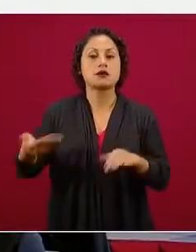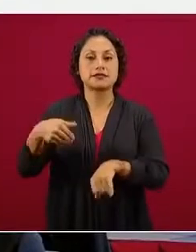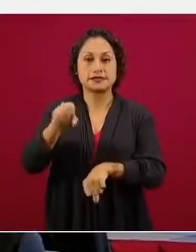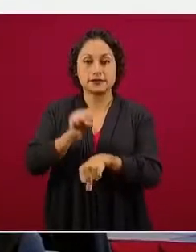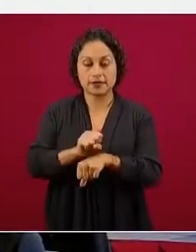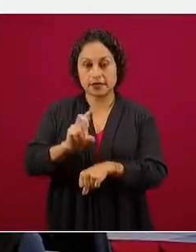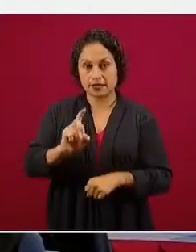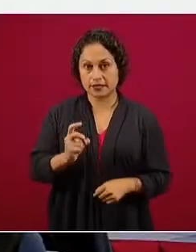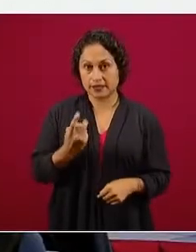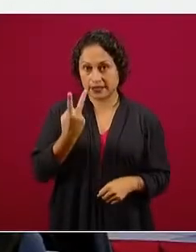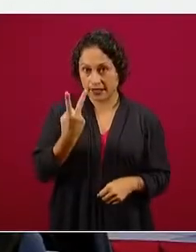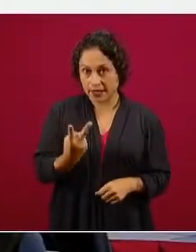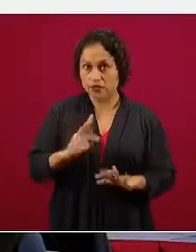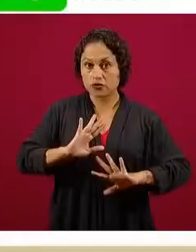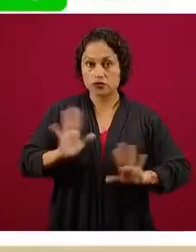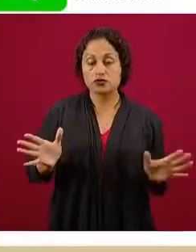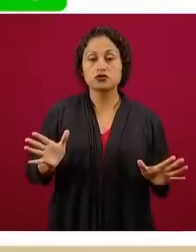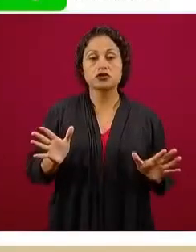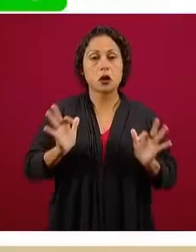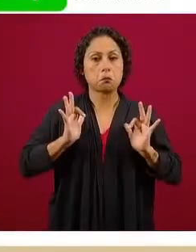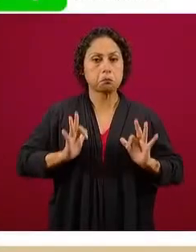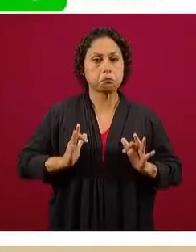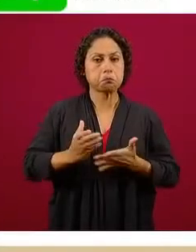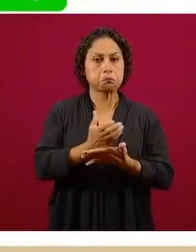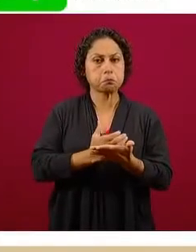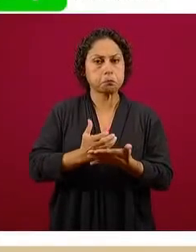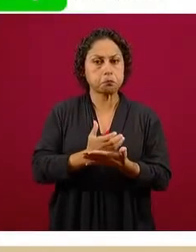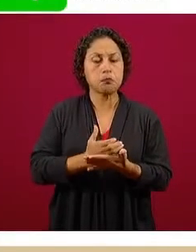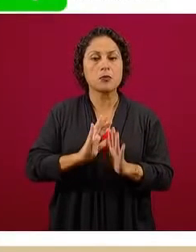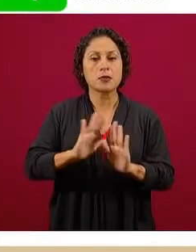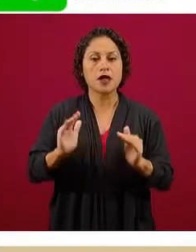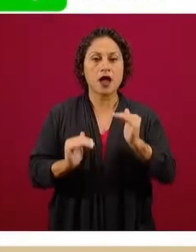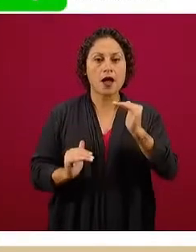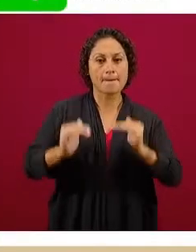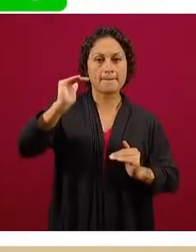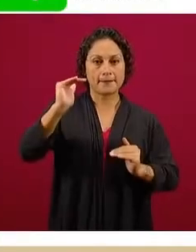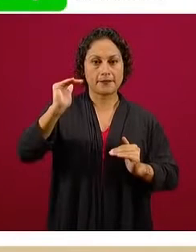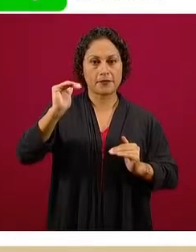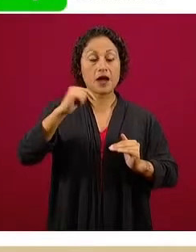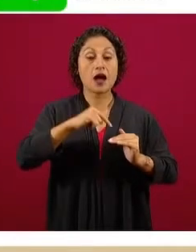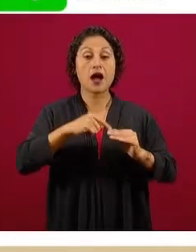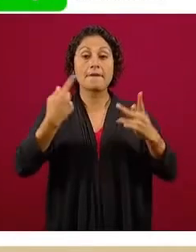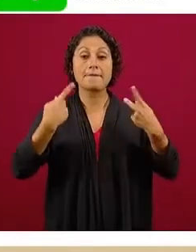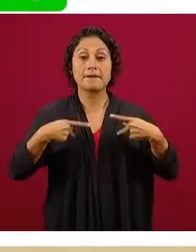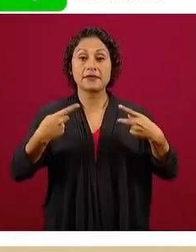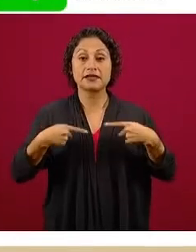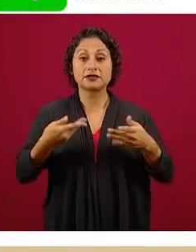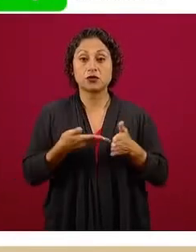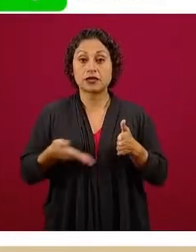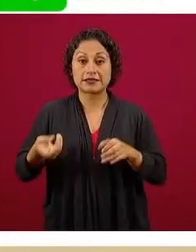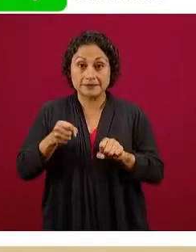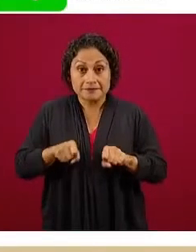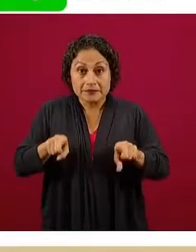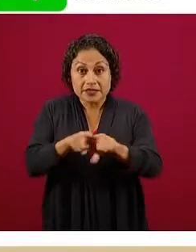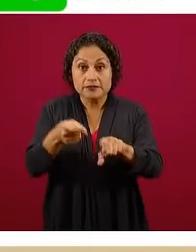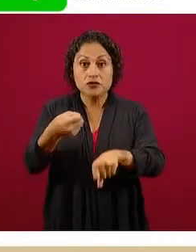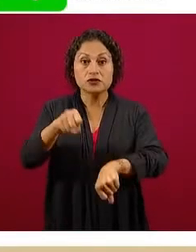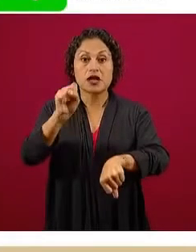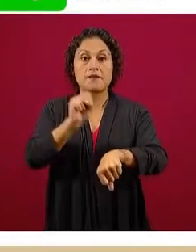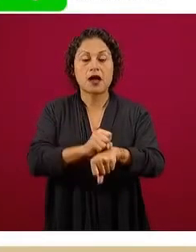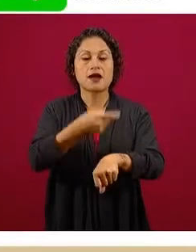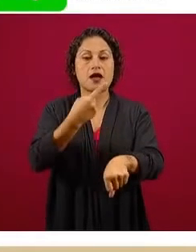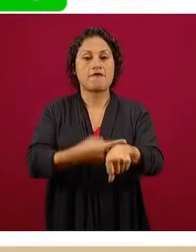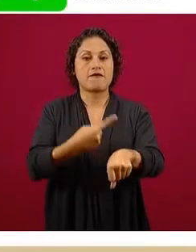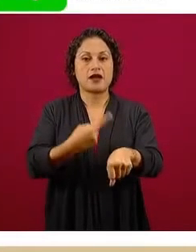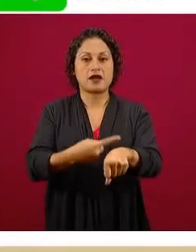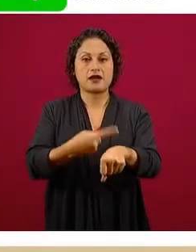han recuperado de la enfermedad, es mayor a las personas que en la semana 32 se estiman tienen la